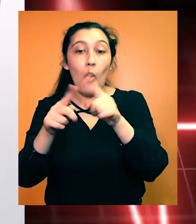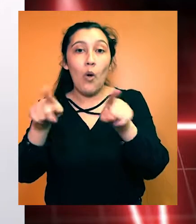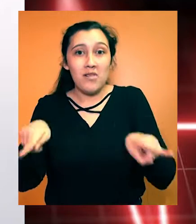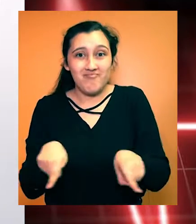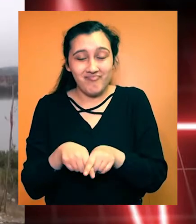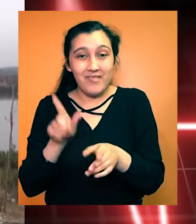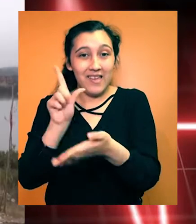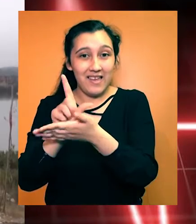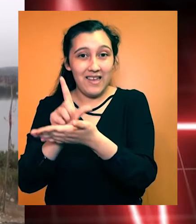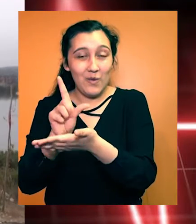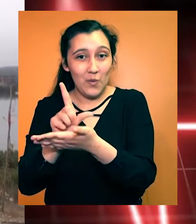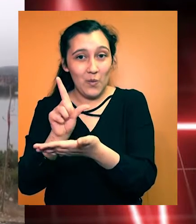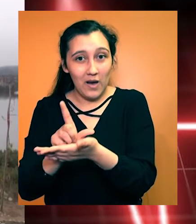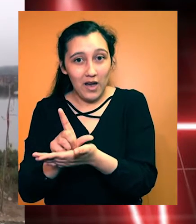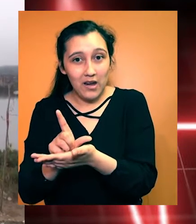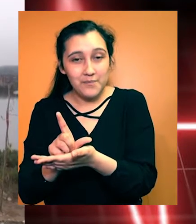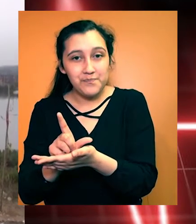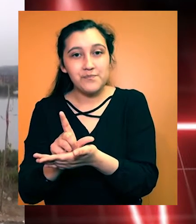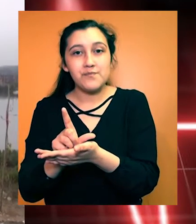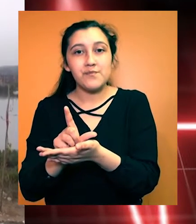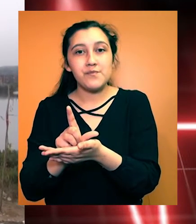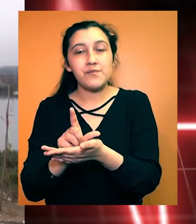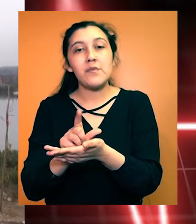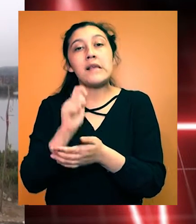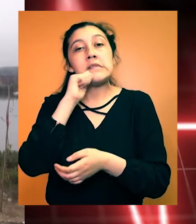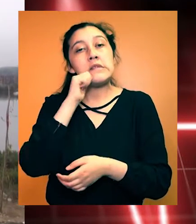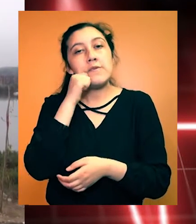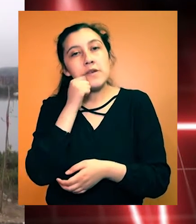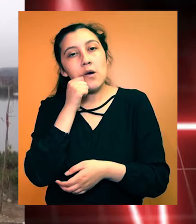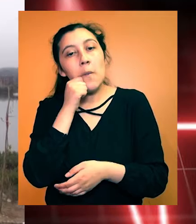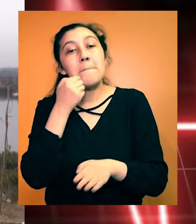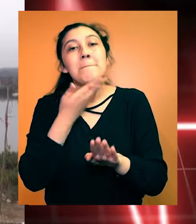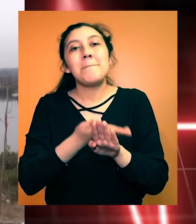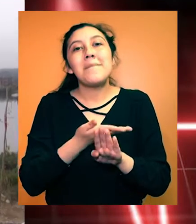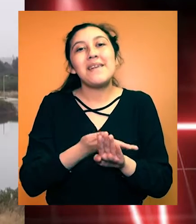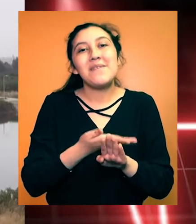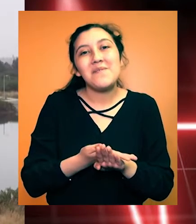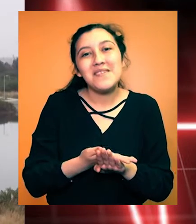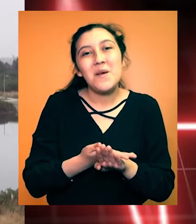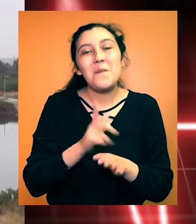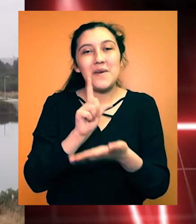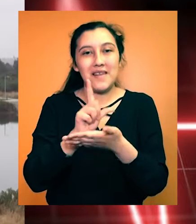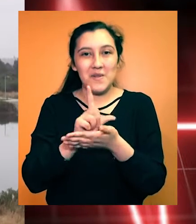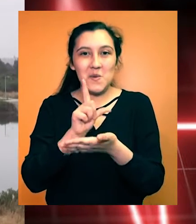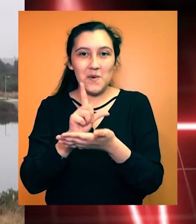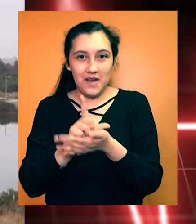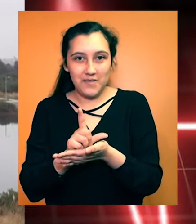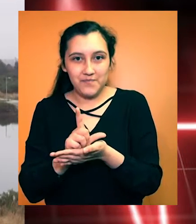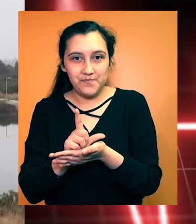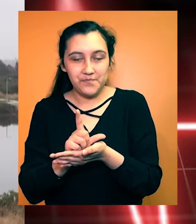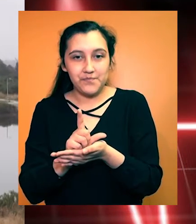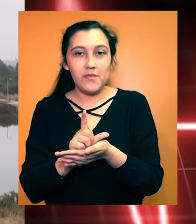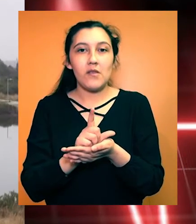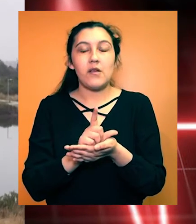problemas para hacer entrega de este terreno a la administración de la Casa Delicia, la que sin duda significará un beneficio para la comunidad del sector